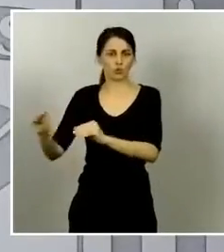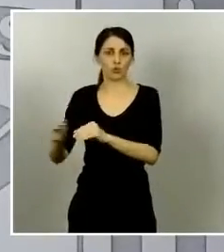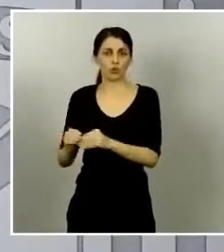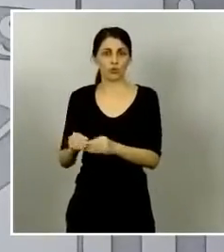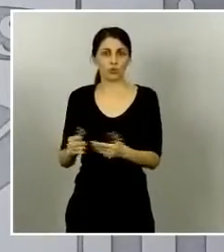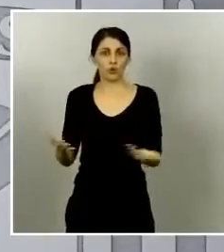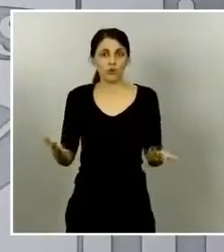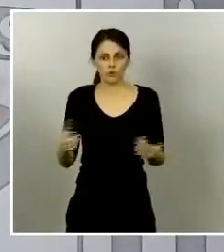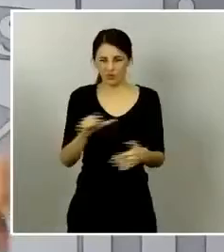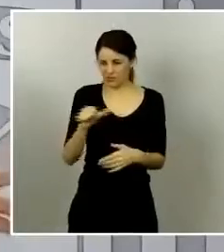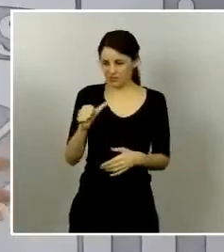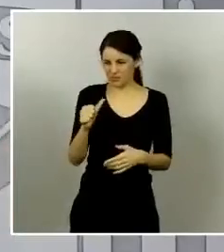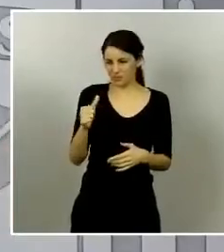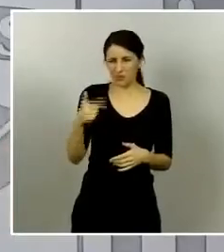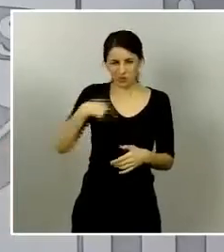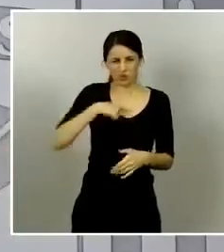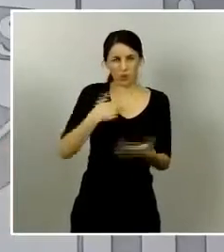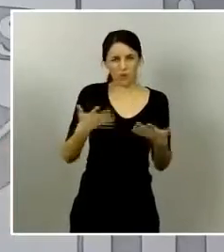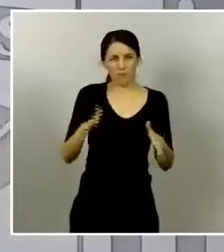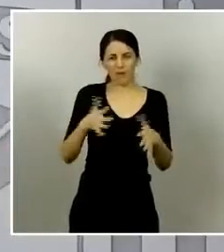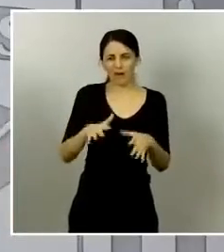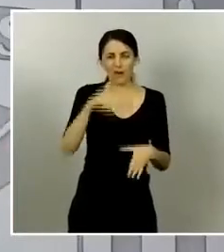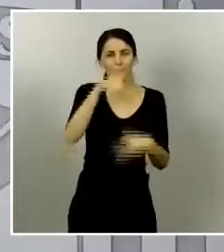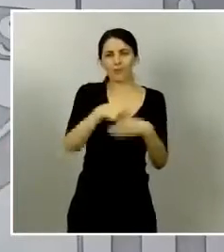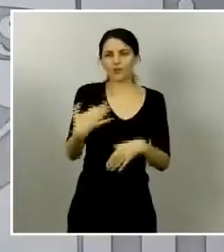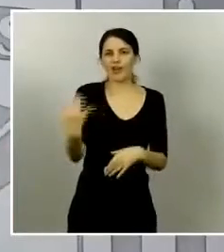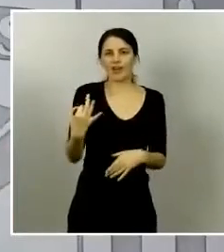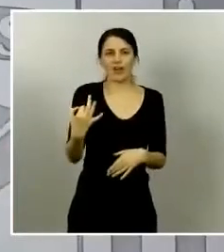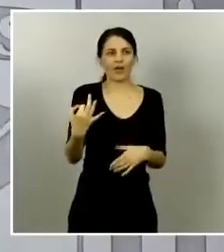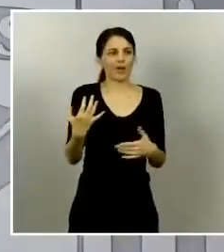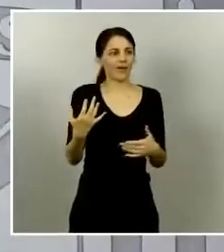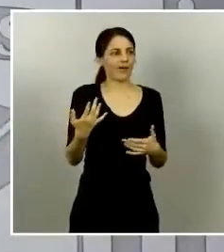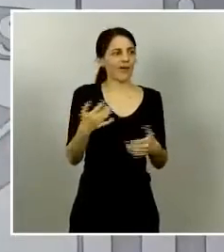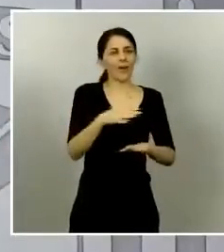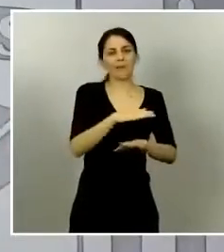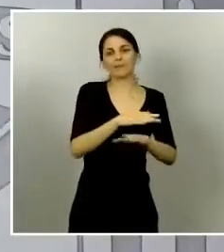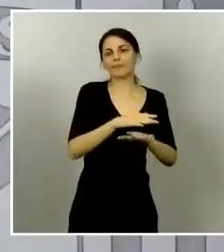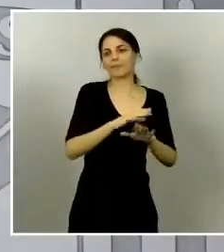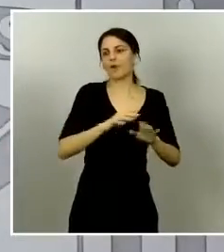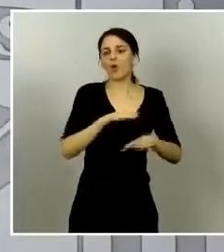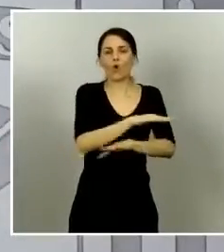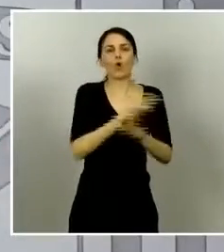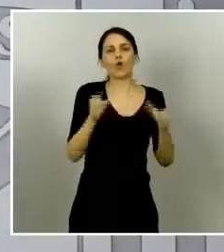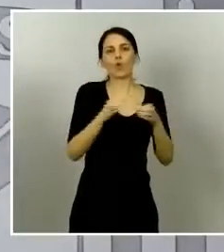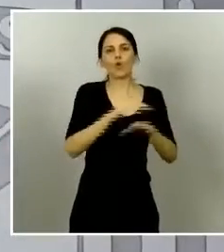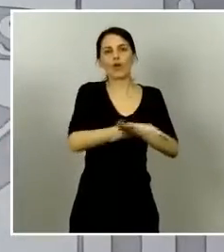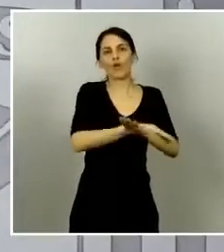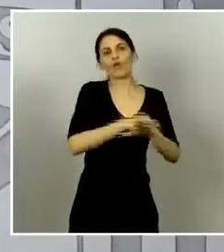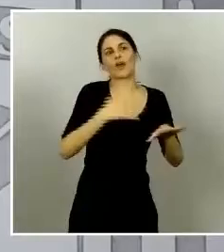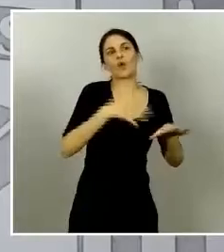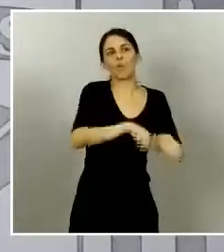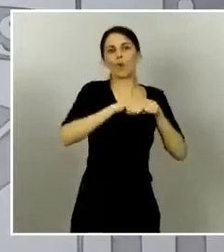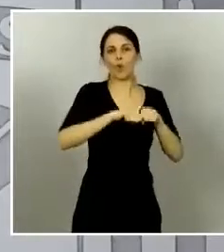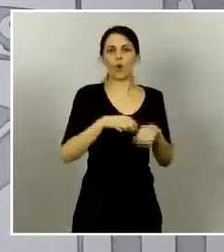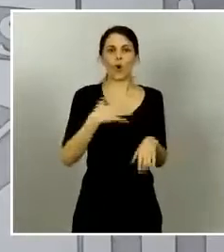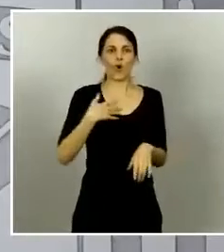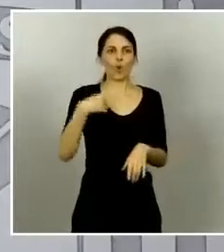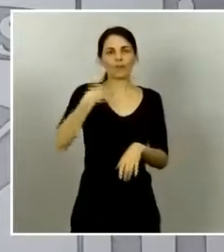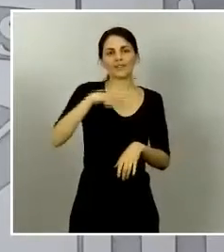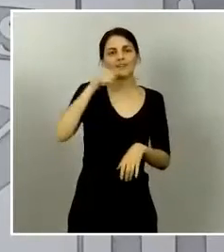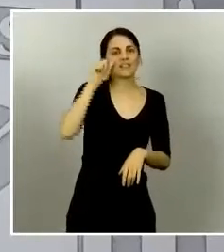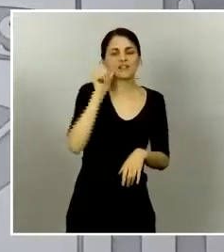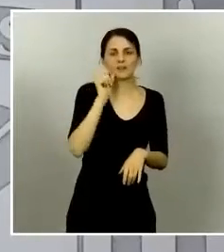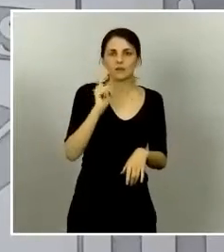tan importante como lo que se votaba el miércoles. No se votaba este Gobierno, ni la investidura del señor Sánchez, ni